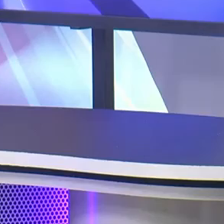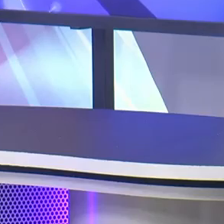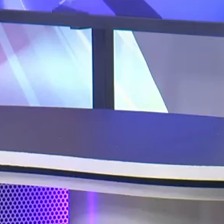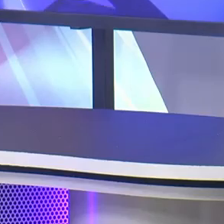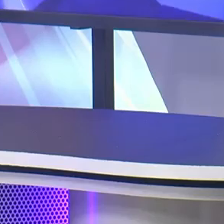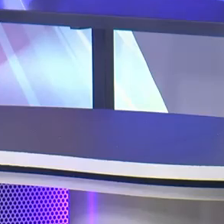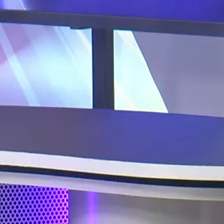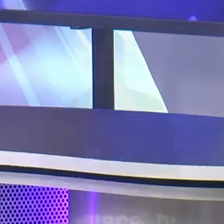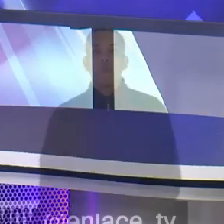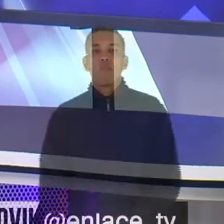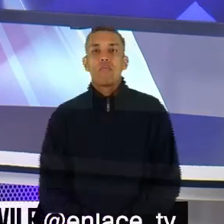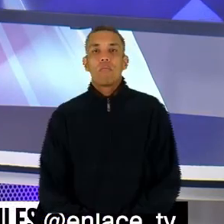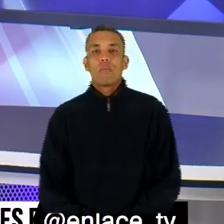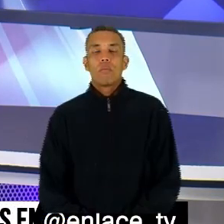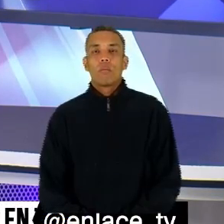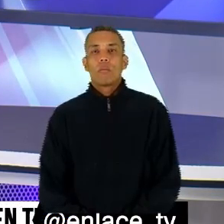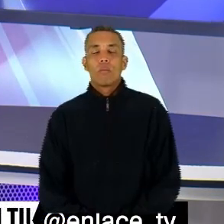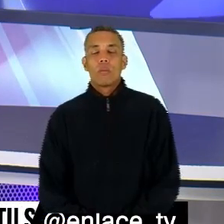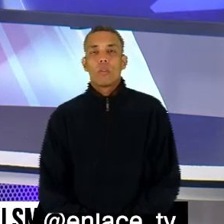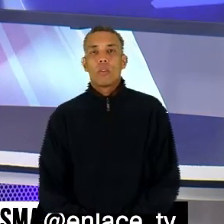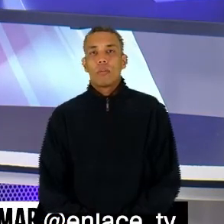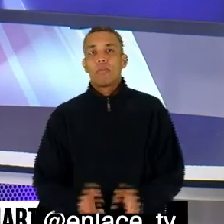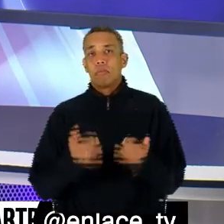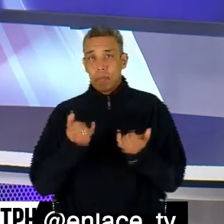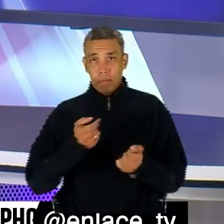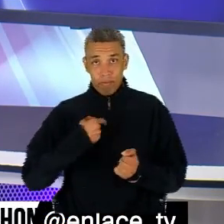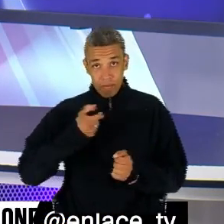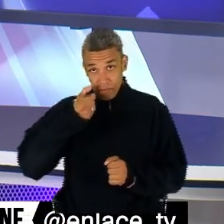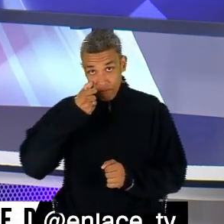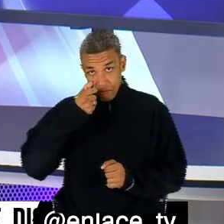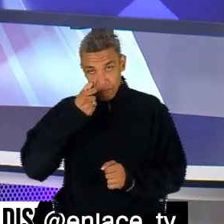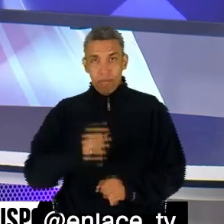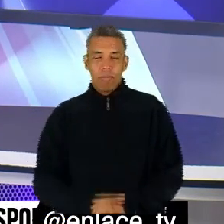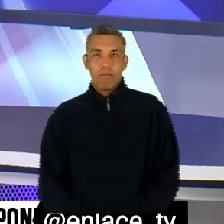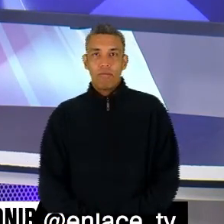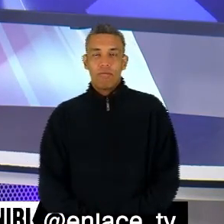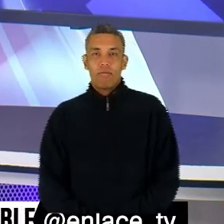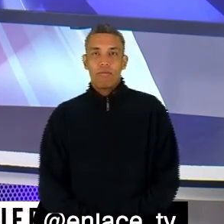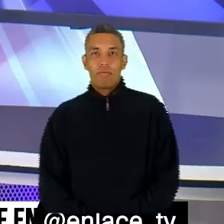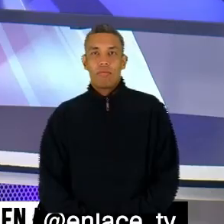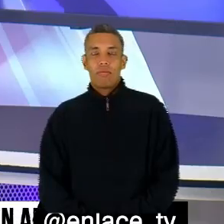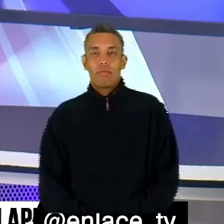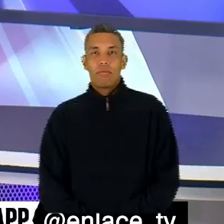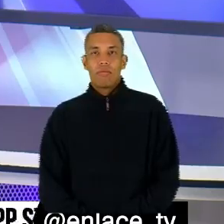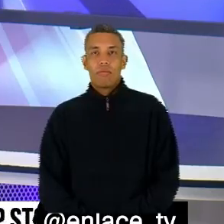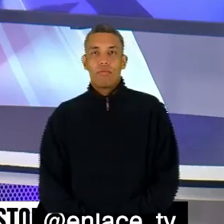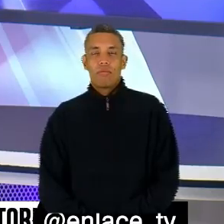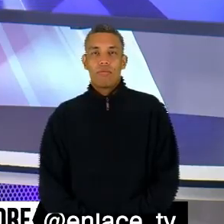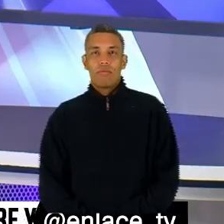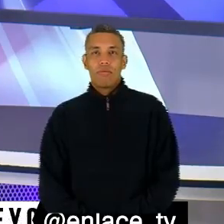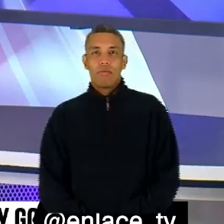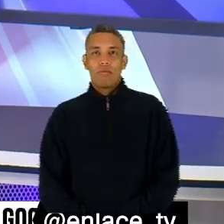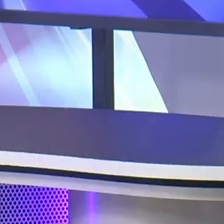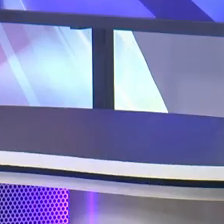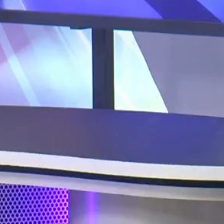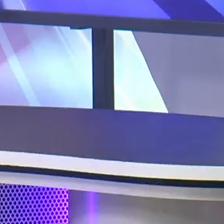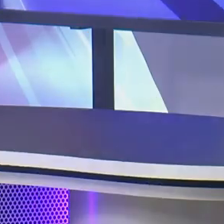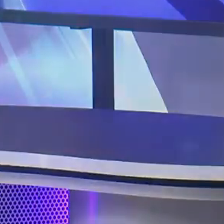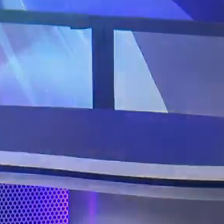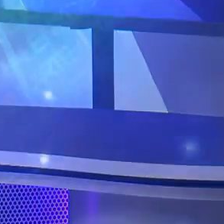Y llegó el momento de continuar con buena información de cultura y entretenimiento que nos trae a esta hora Juan David Rodas, que los tiene en la mira.